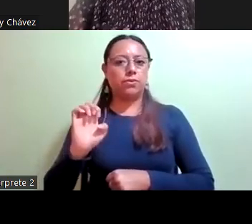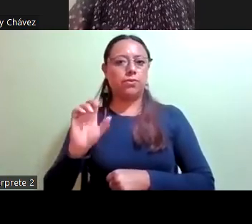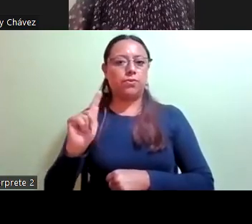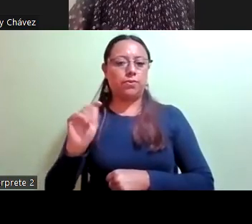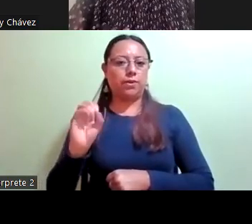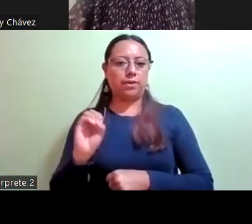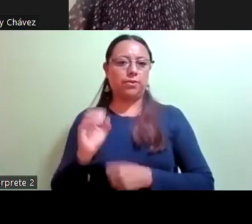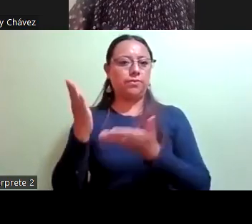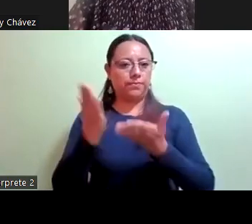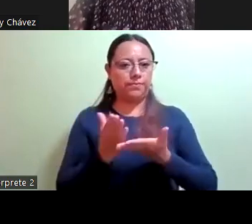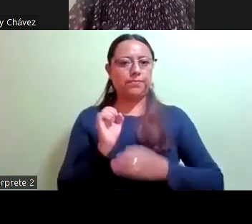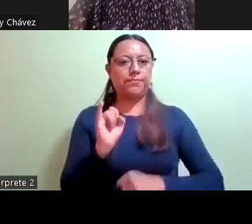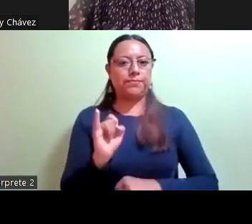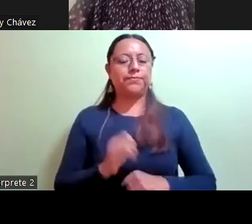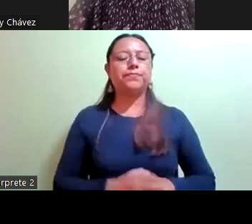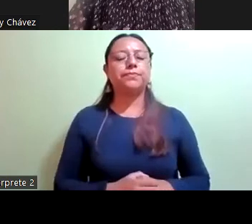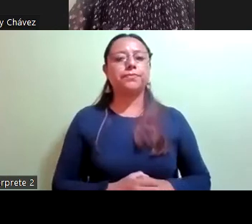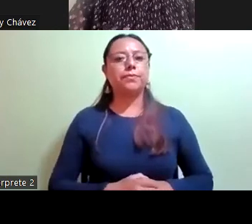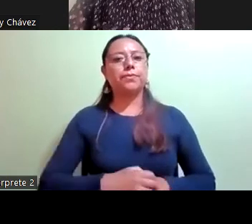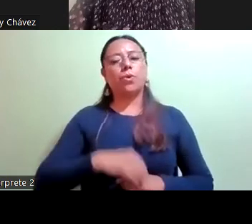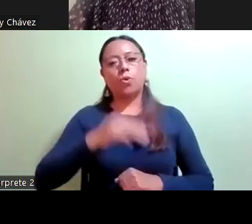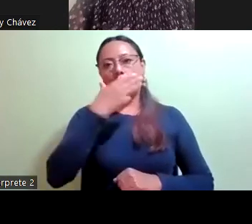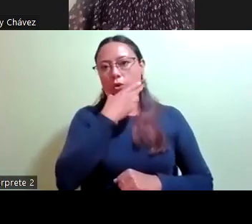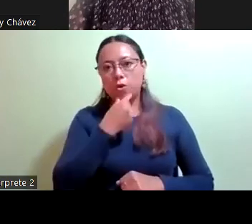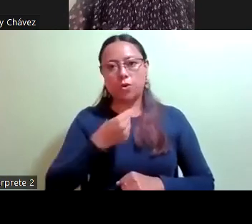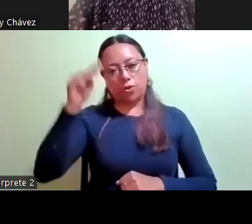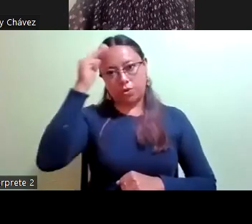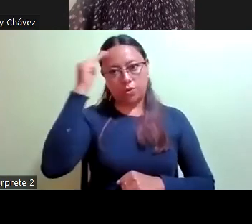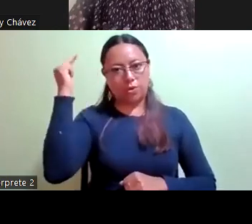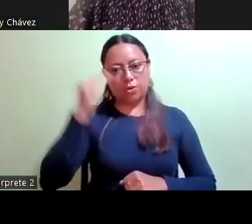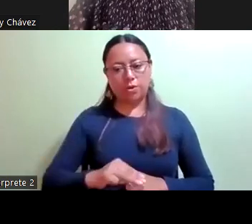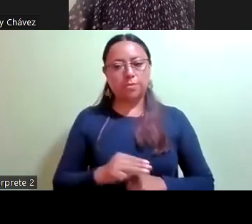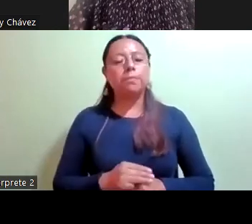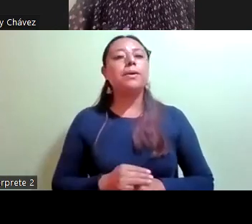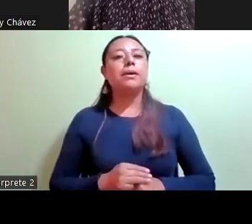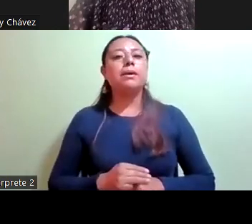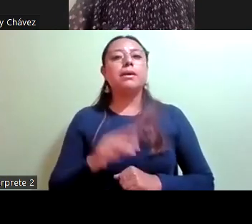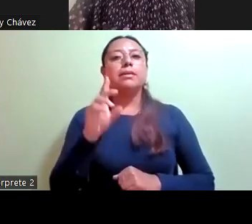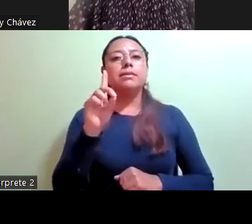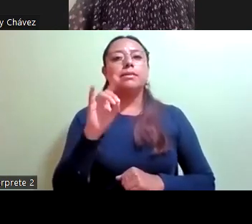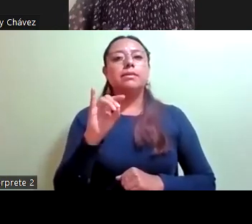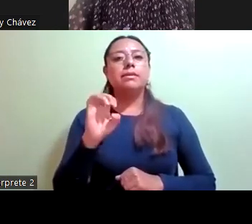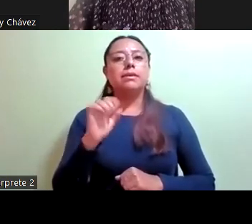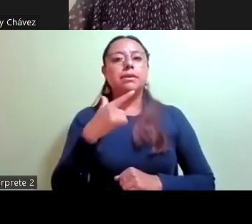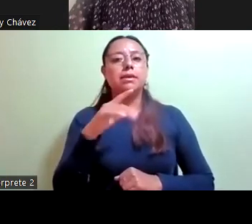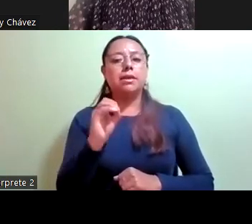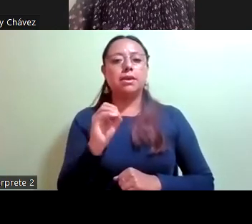Presente. Maestro Diego Antonio Saturno García.